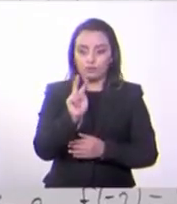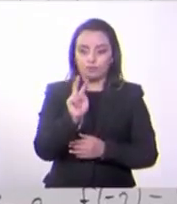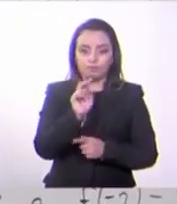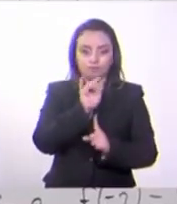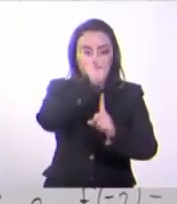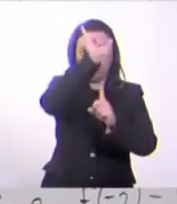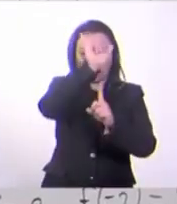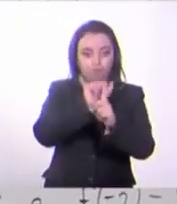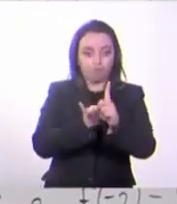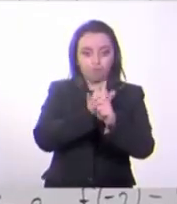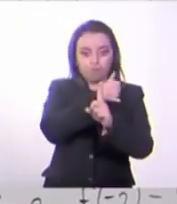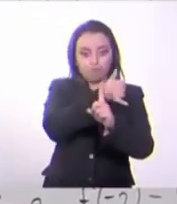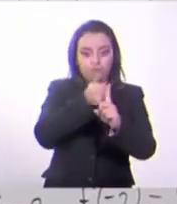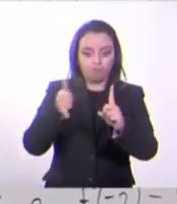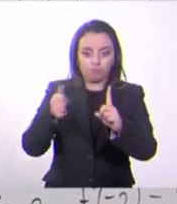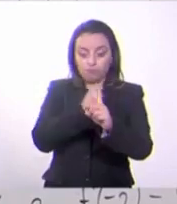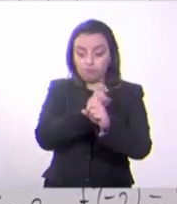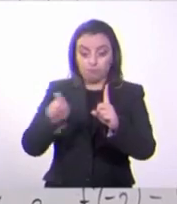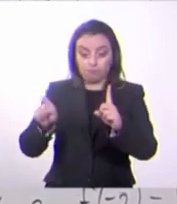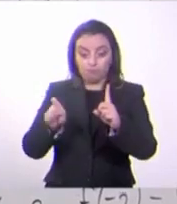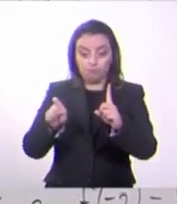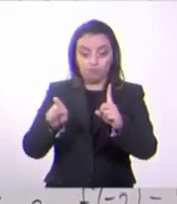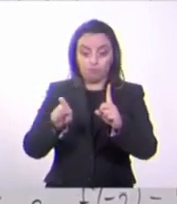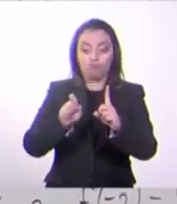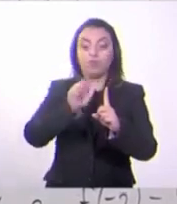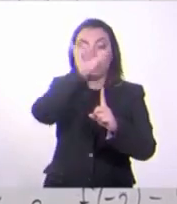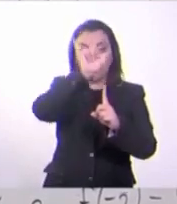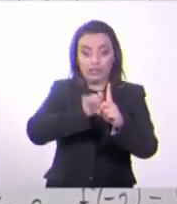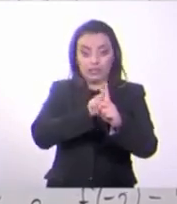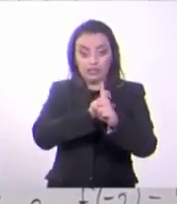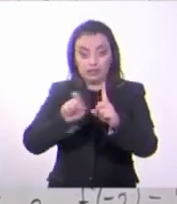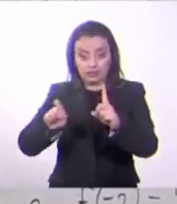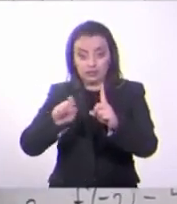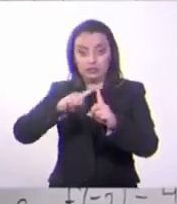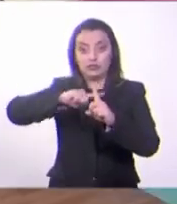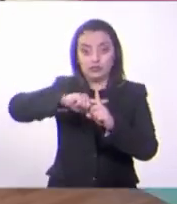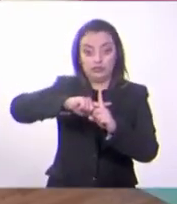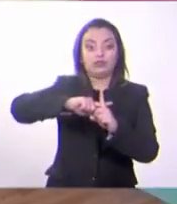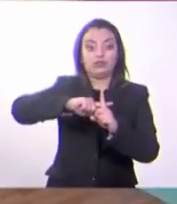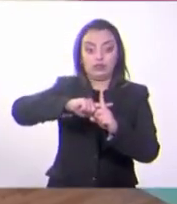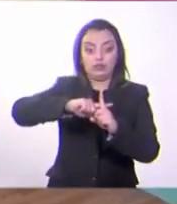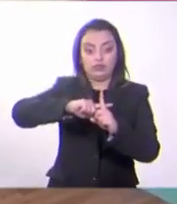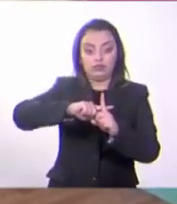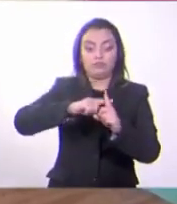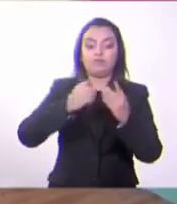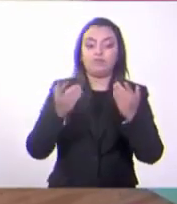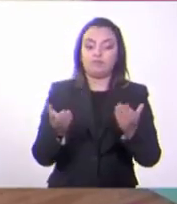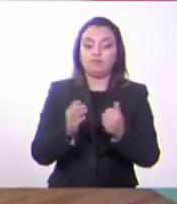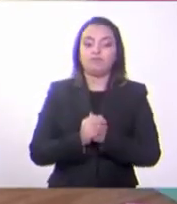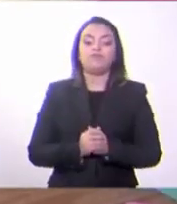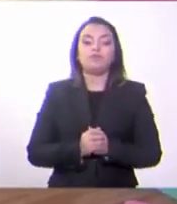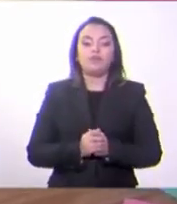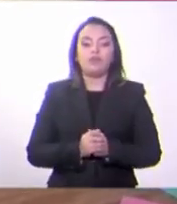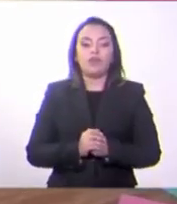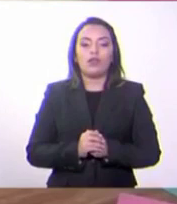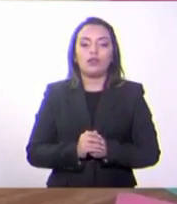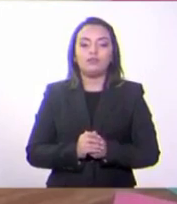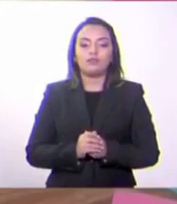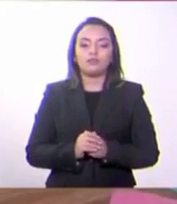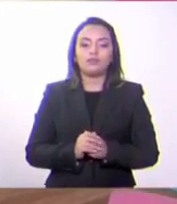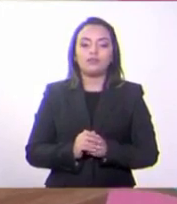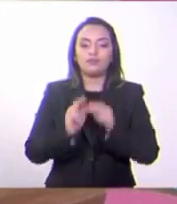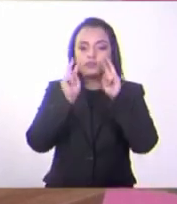cuando una función es inyectiva y cuando no. Sí, dime cómo se hace. Es un truco. ¿Quieres? Por eso es importante